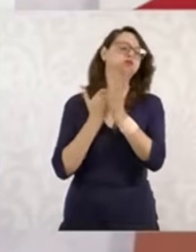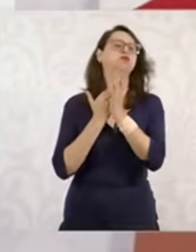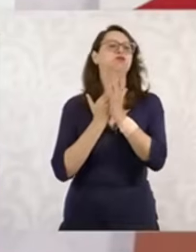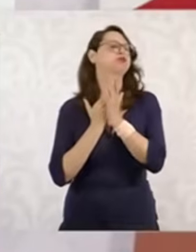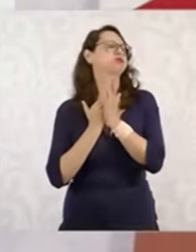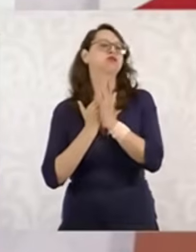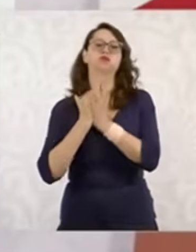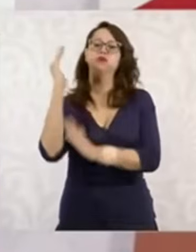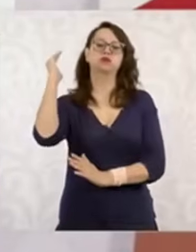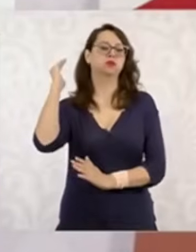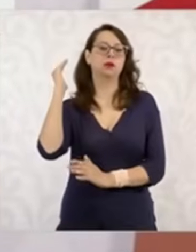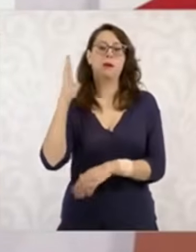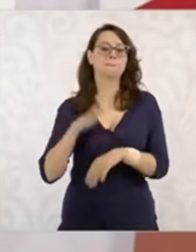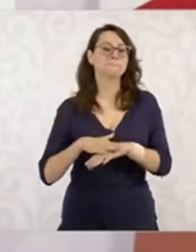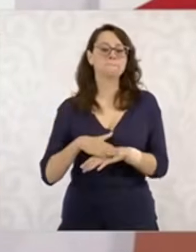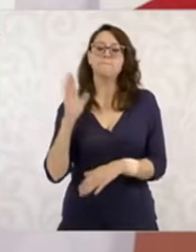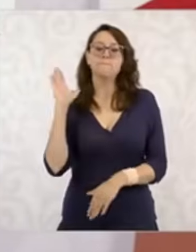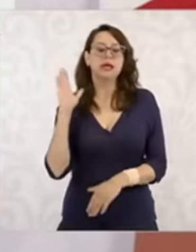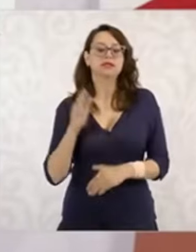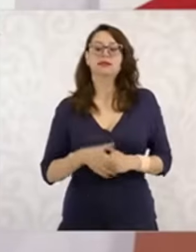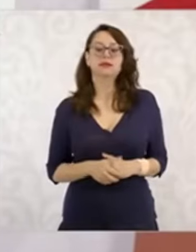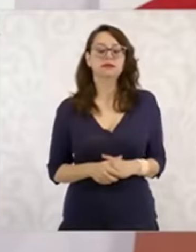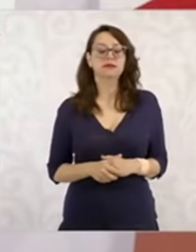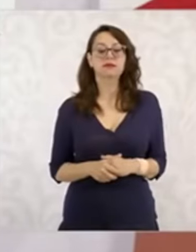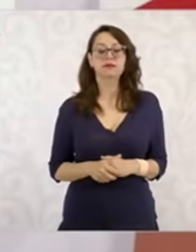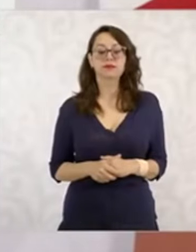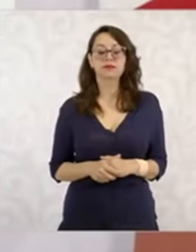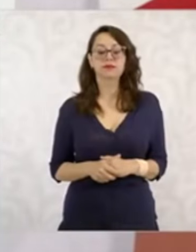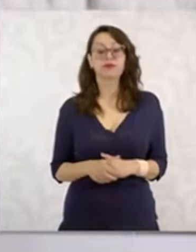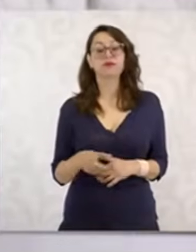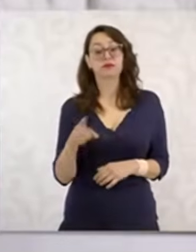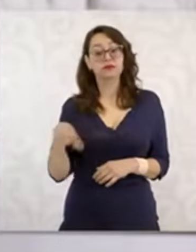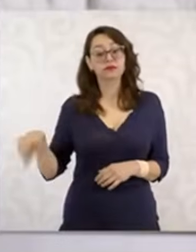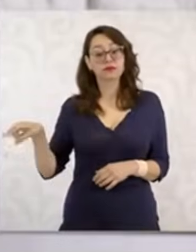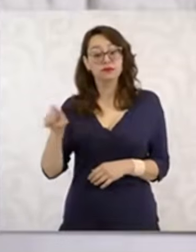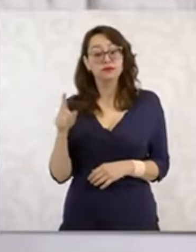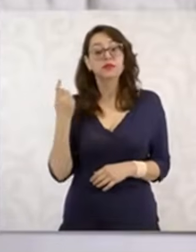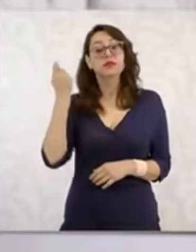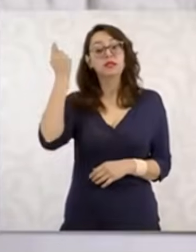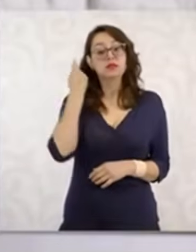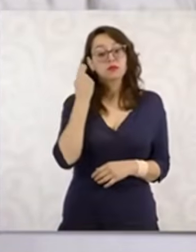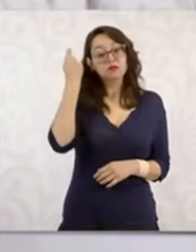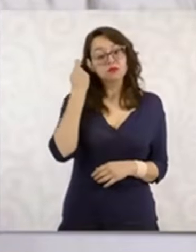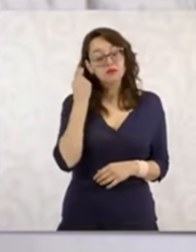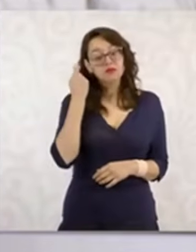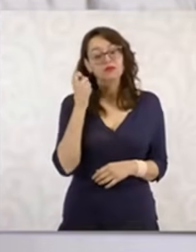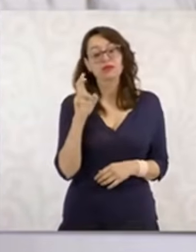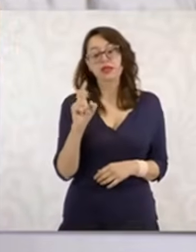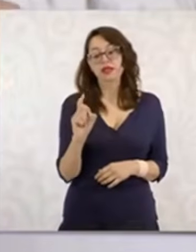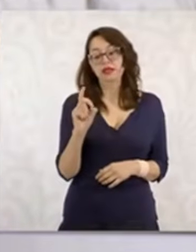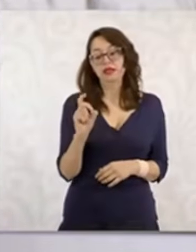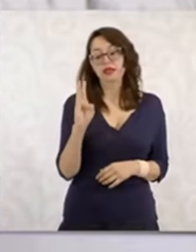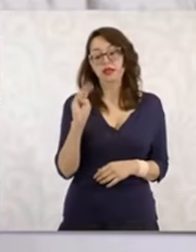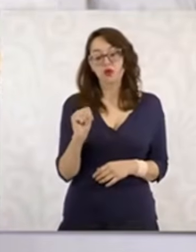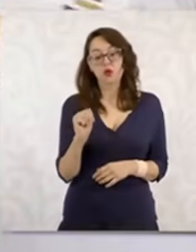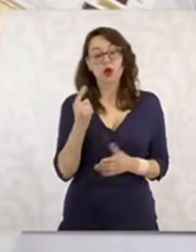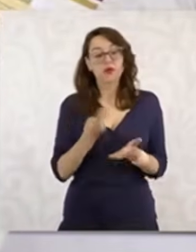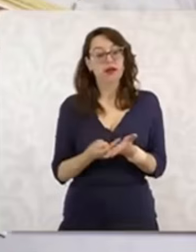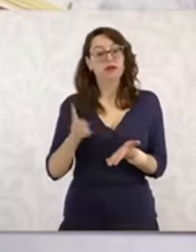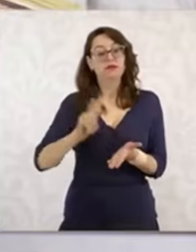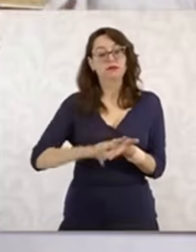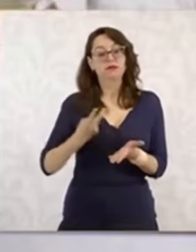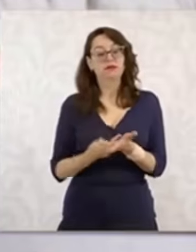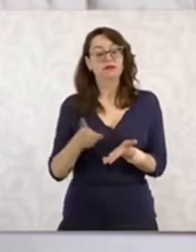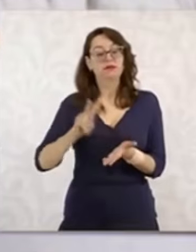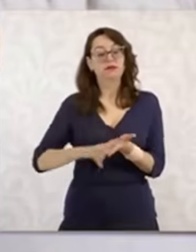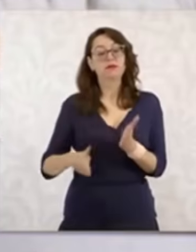más que el personal en activo. Los pensionados de Pemex reciben en promedio 39 veces más que el